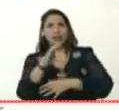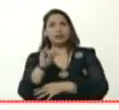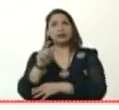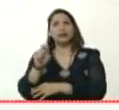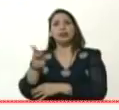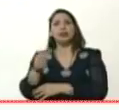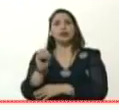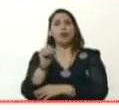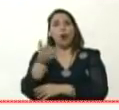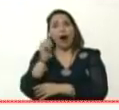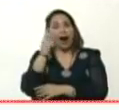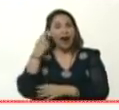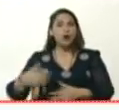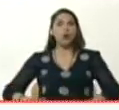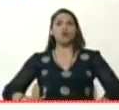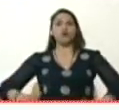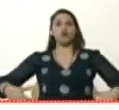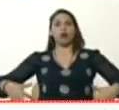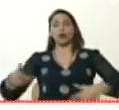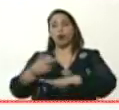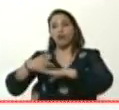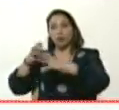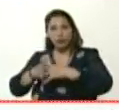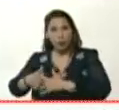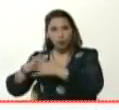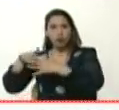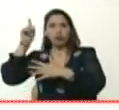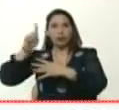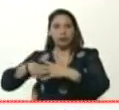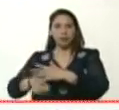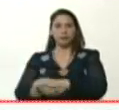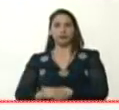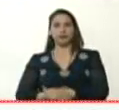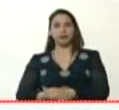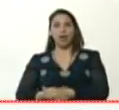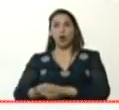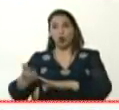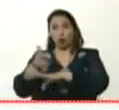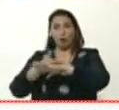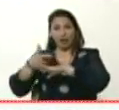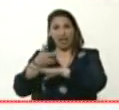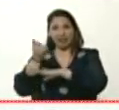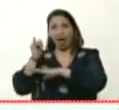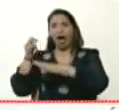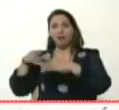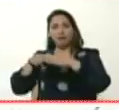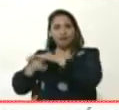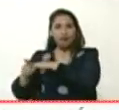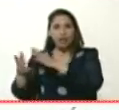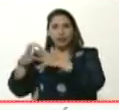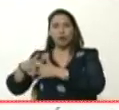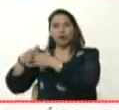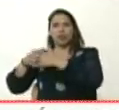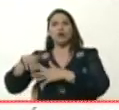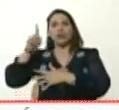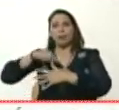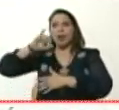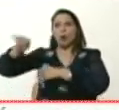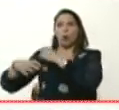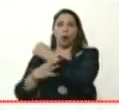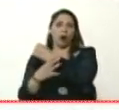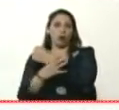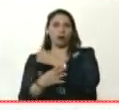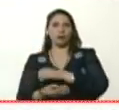asegurar. Están en los bolsillos del gobierno de Estados Unidos, de sus gobernantes y de Juanito Alimaña y su banda.